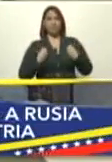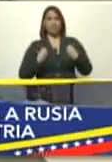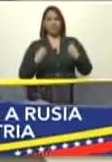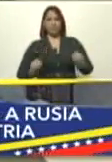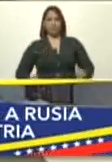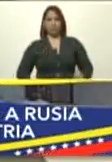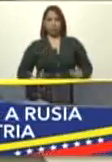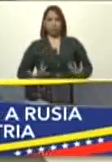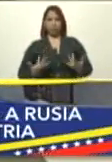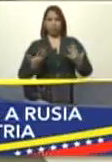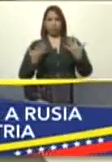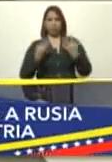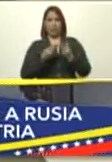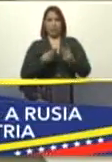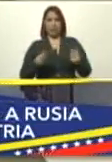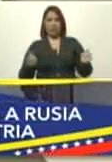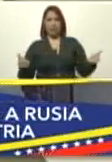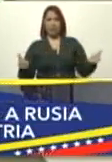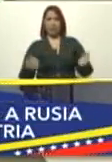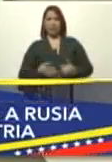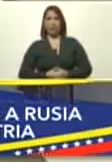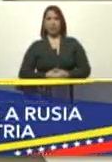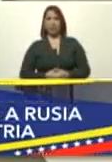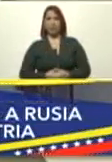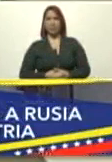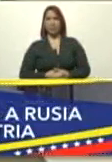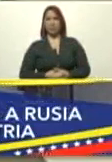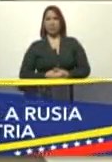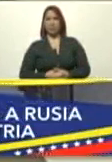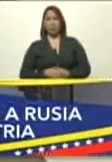esa tierra maravillosa que es Rusia.